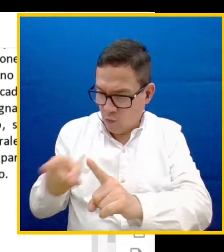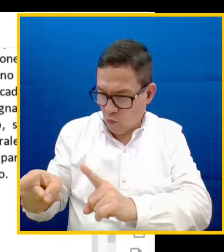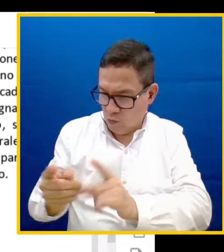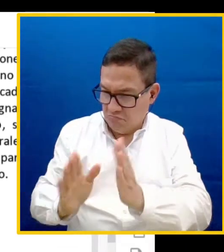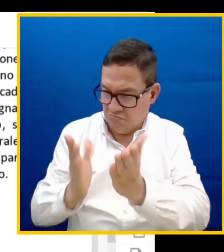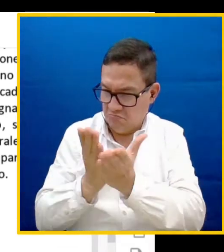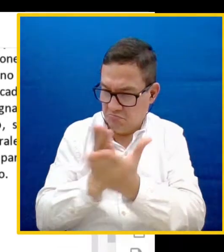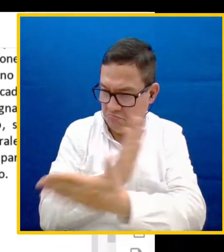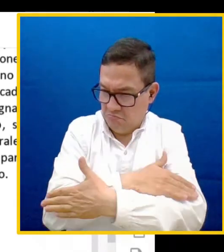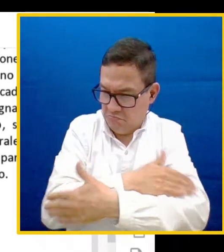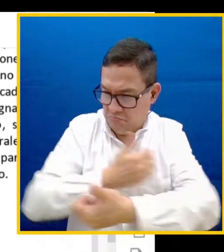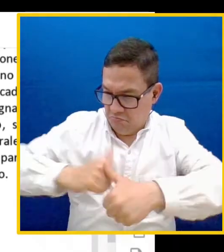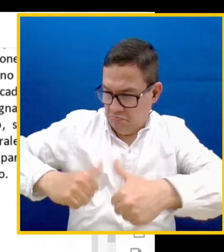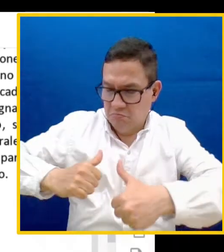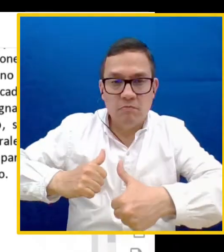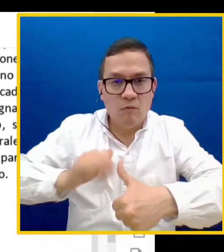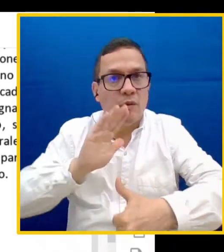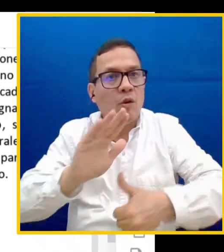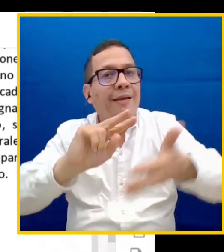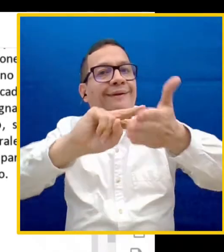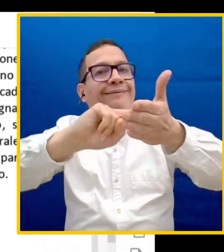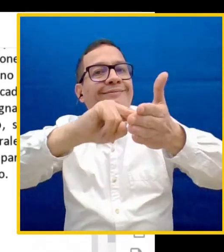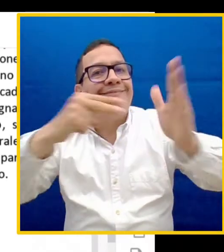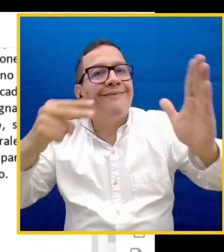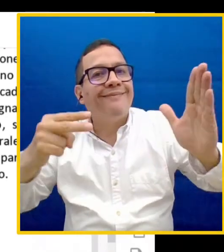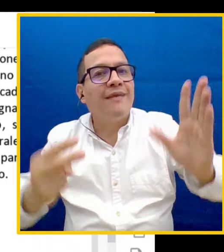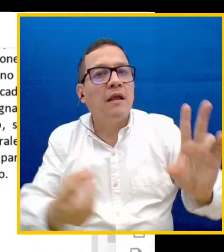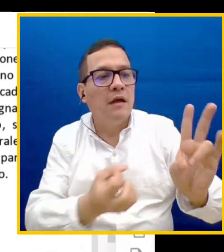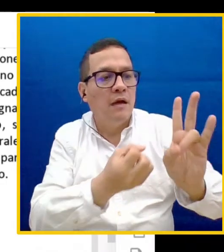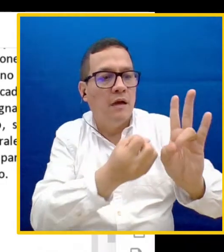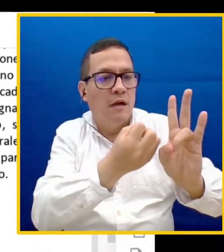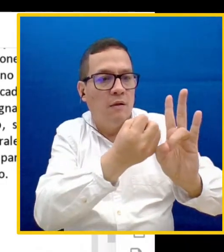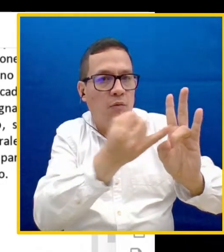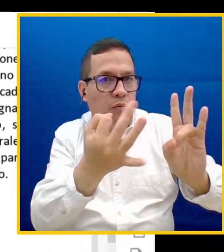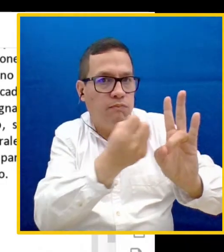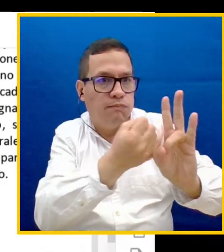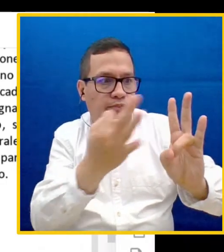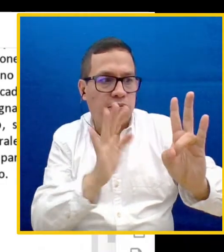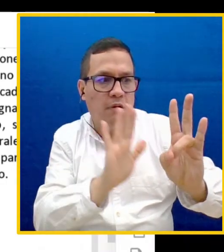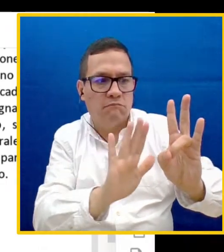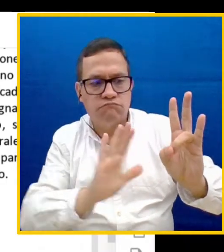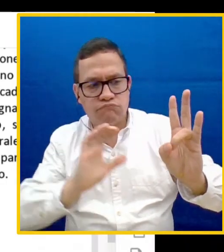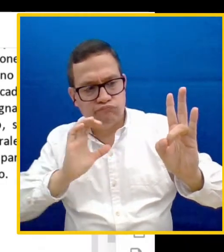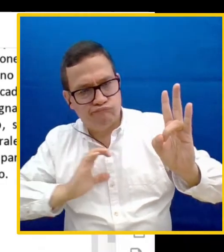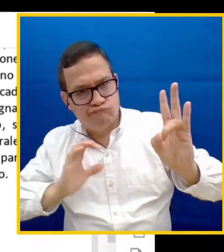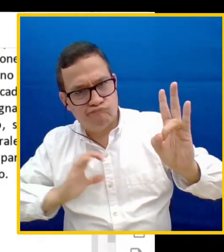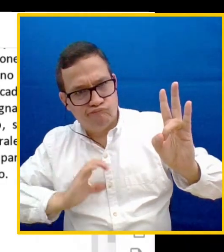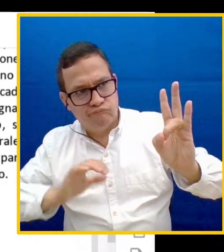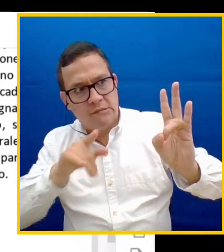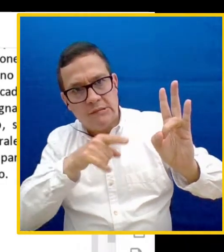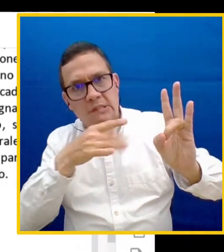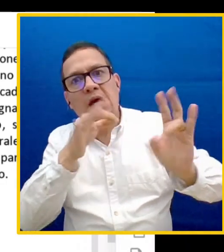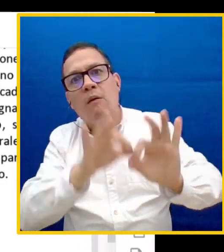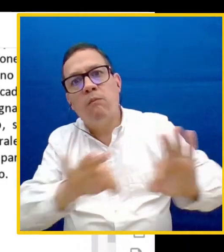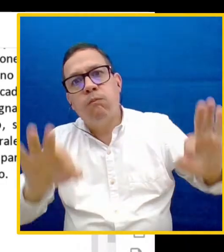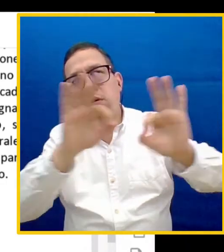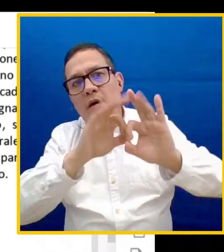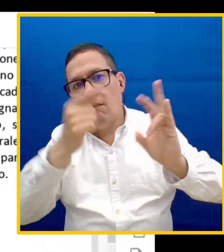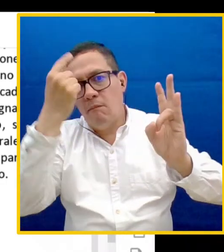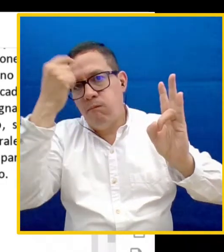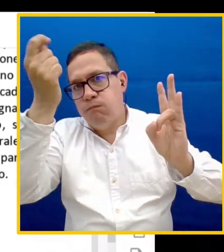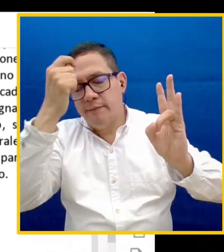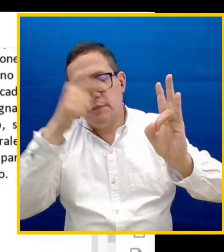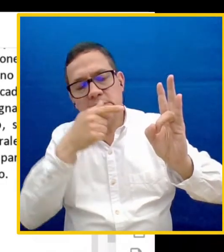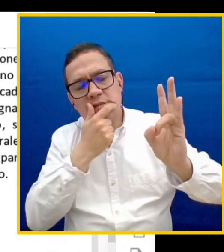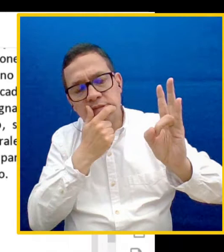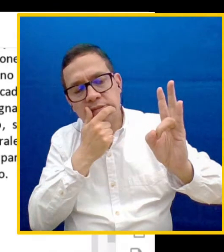Las técnicas cuantitativas llevan implícitas algunas características que es muy importante tener presente al momento